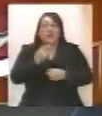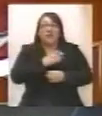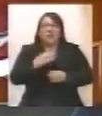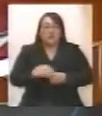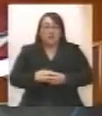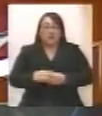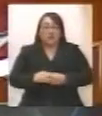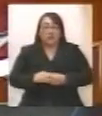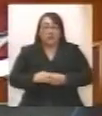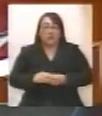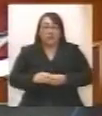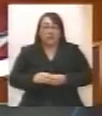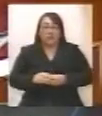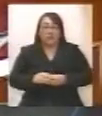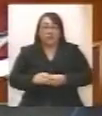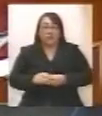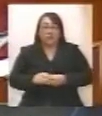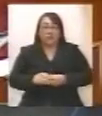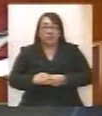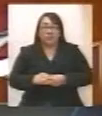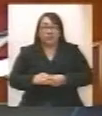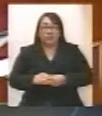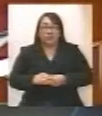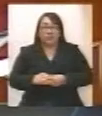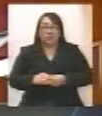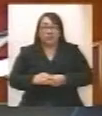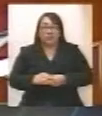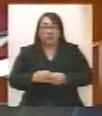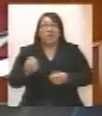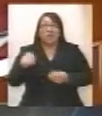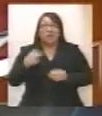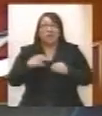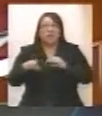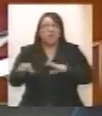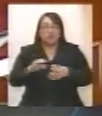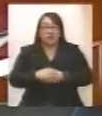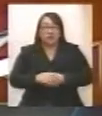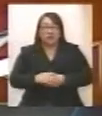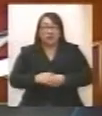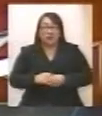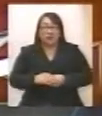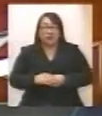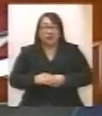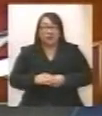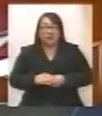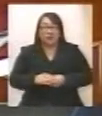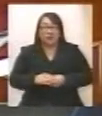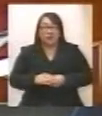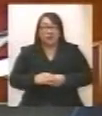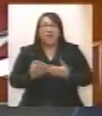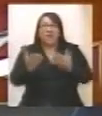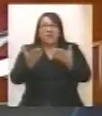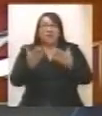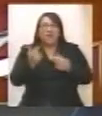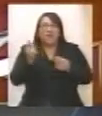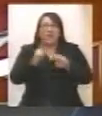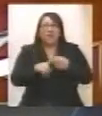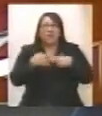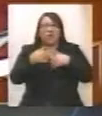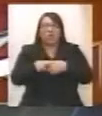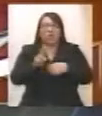gobierno y las medidas concretas que llevaremos a cabo dándonos un horizonte a julio